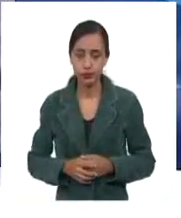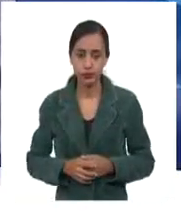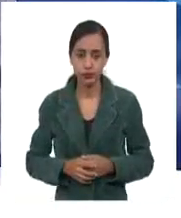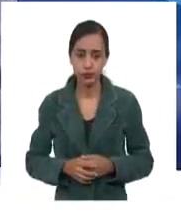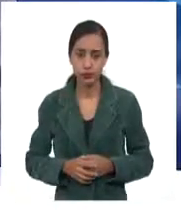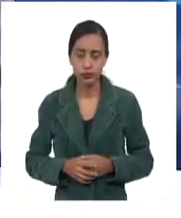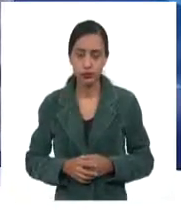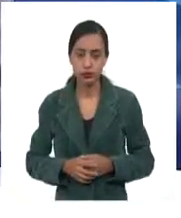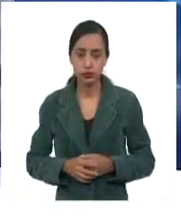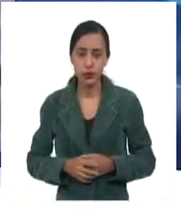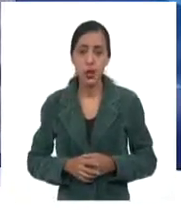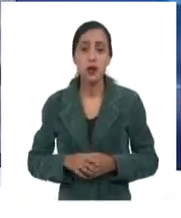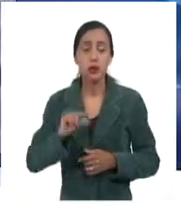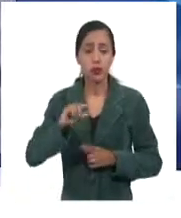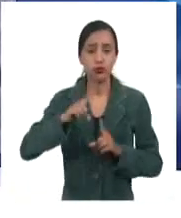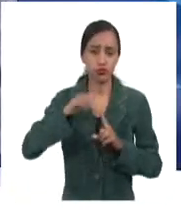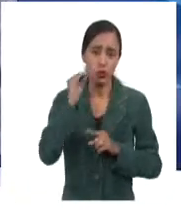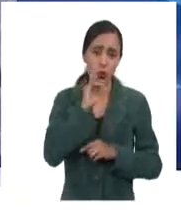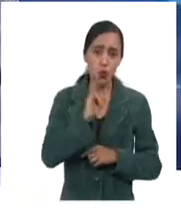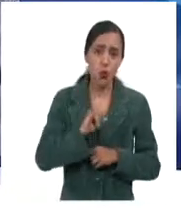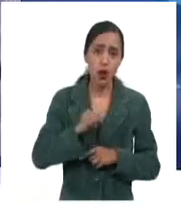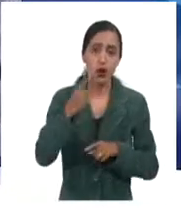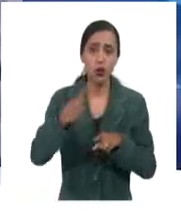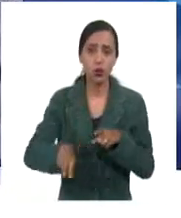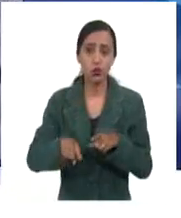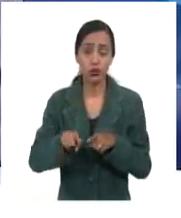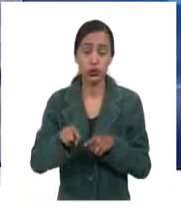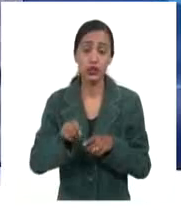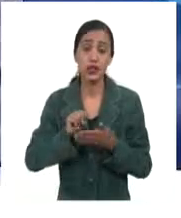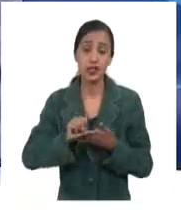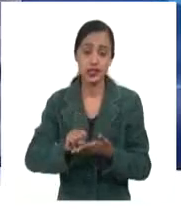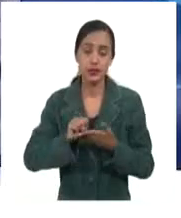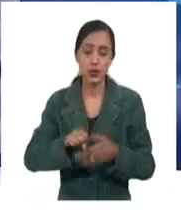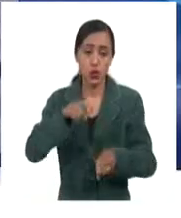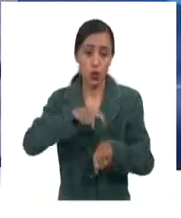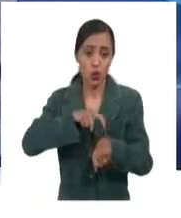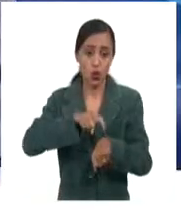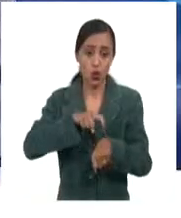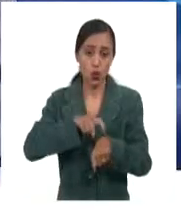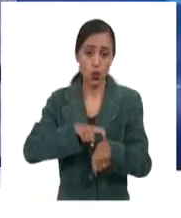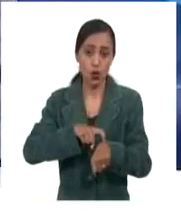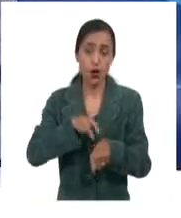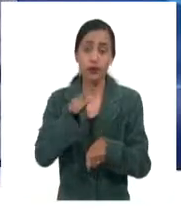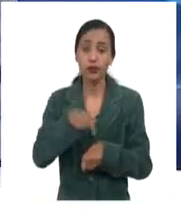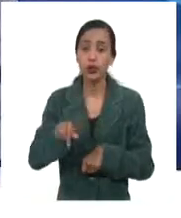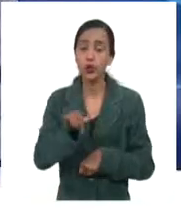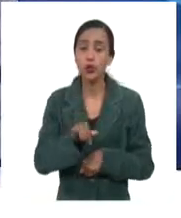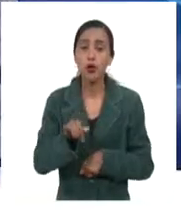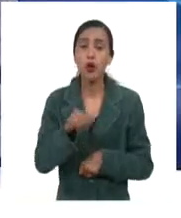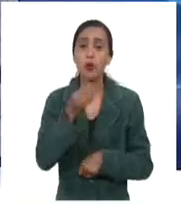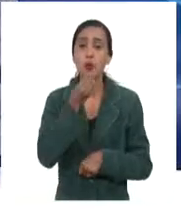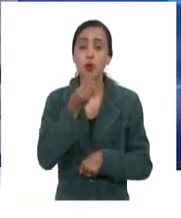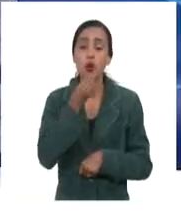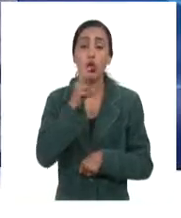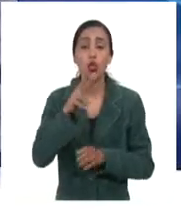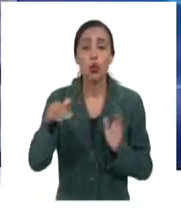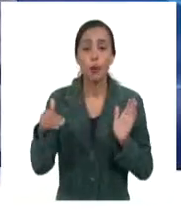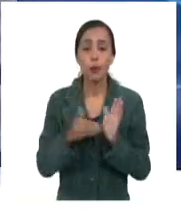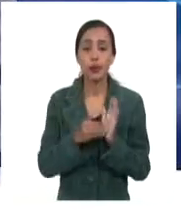tecnológicas en las unidades que están en servicio durante el horario pico el cen tendrá una disponibilidad de